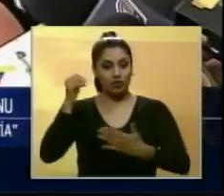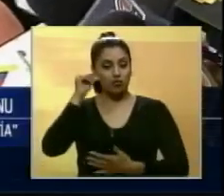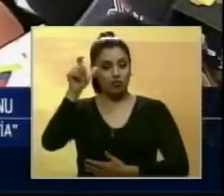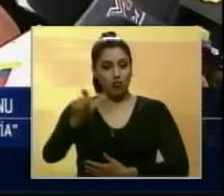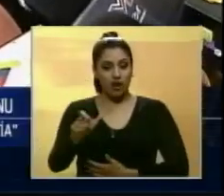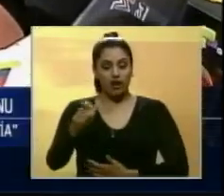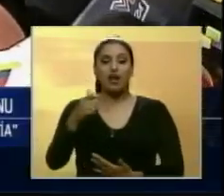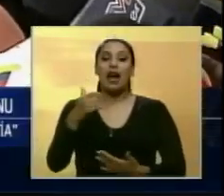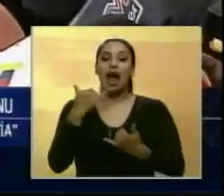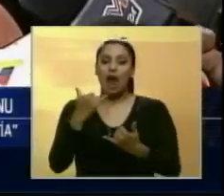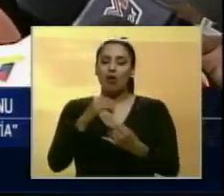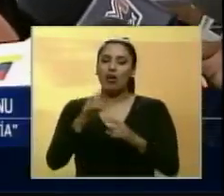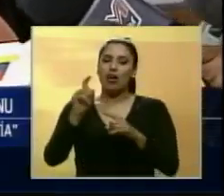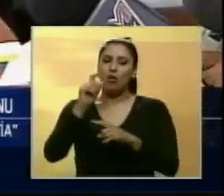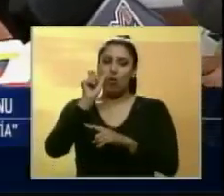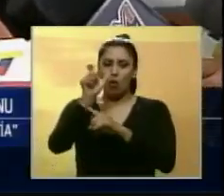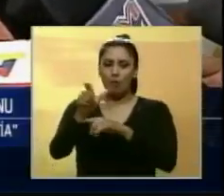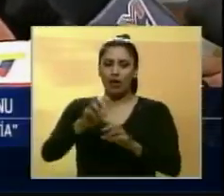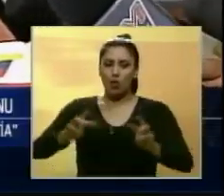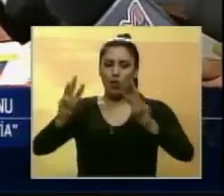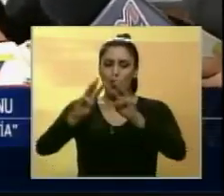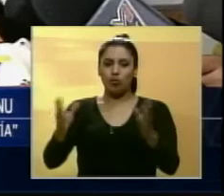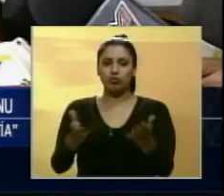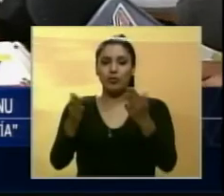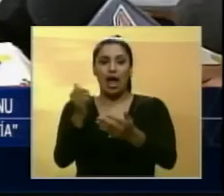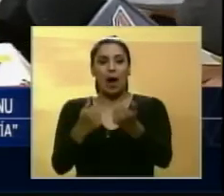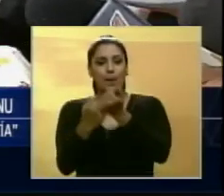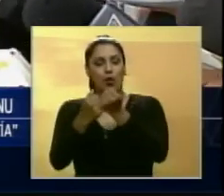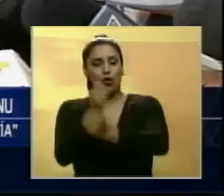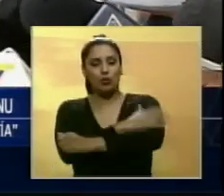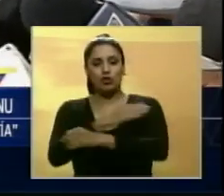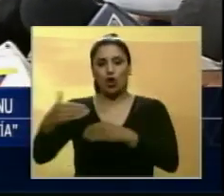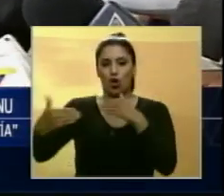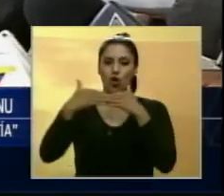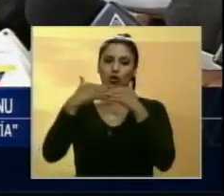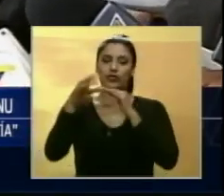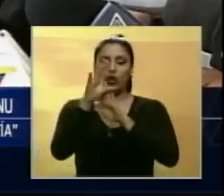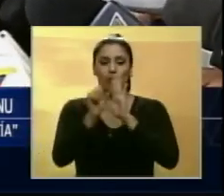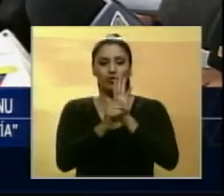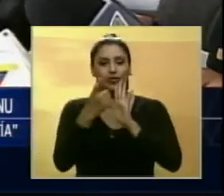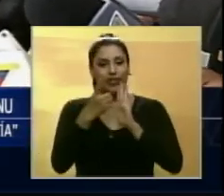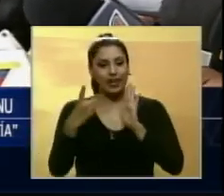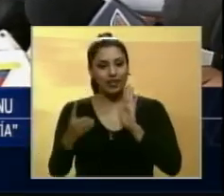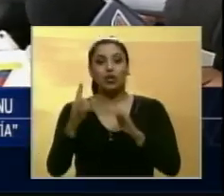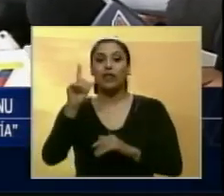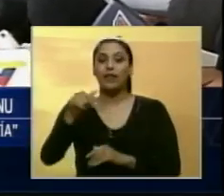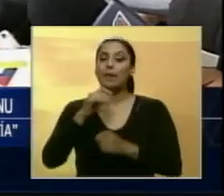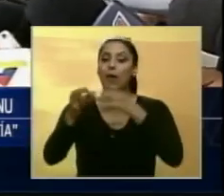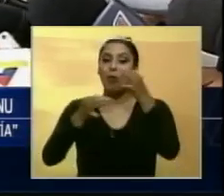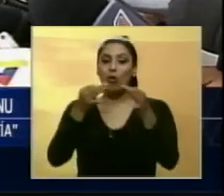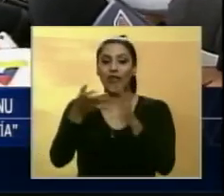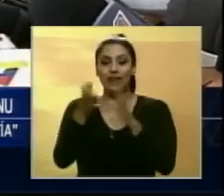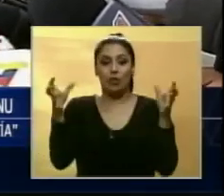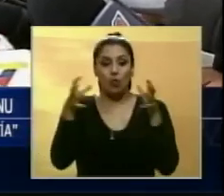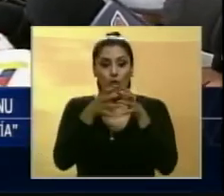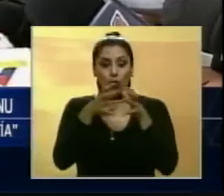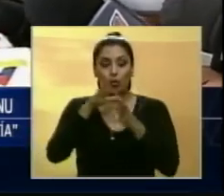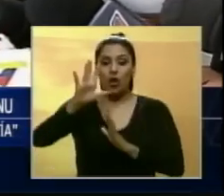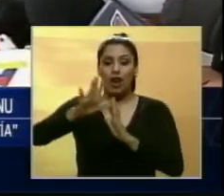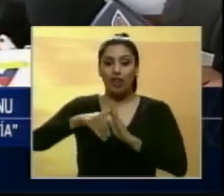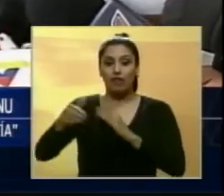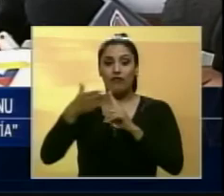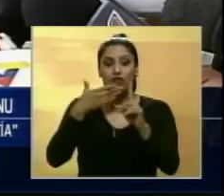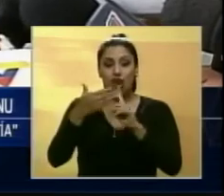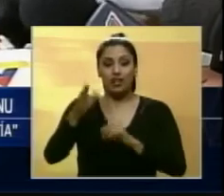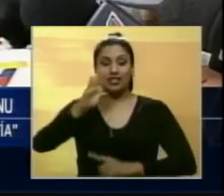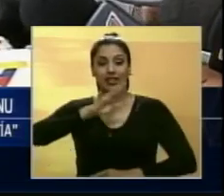está reforzando la impunidad que promueve la oposición para atacar al Estado constitucional de derecho y sostuvo que los grupos terroristas y